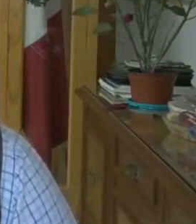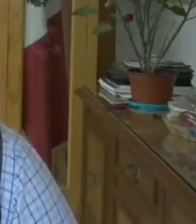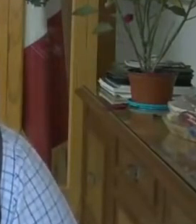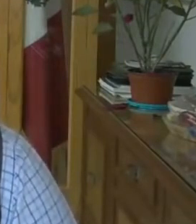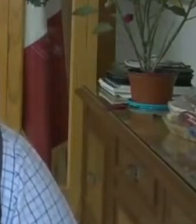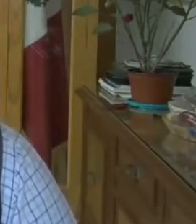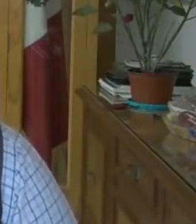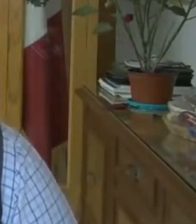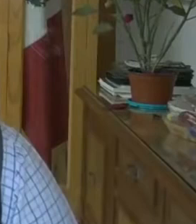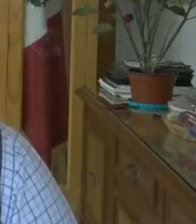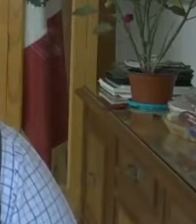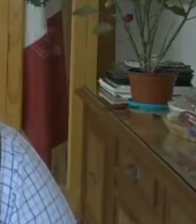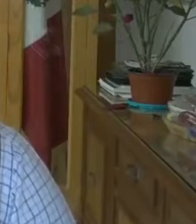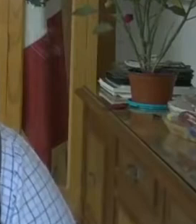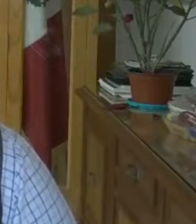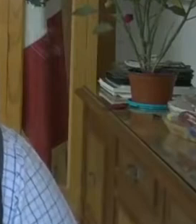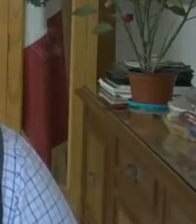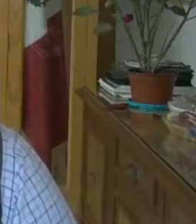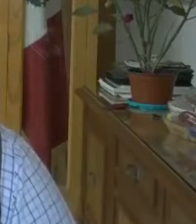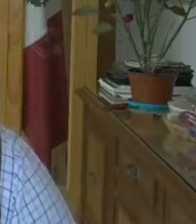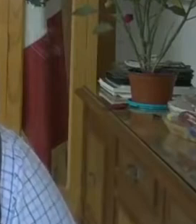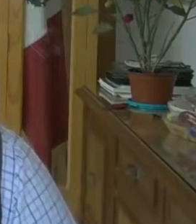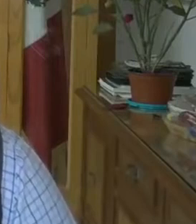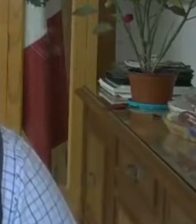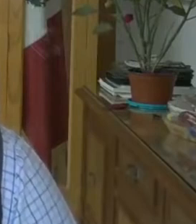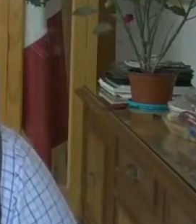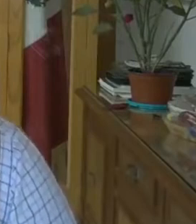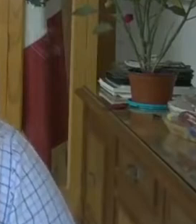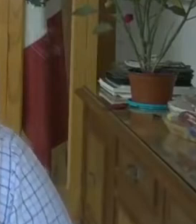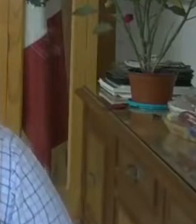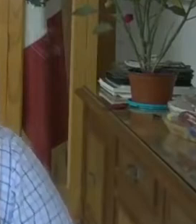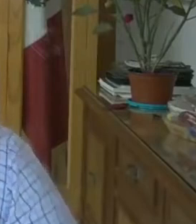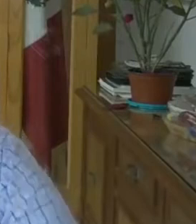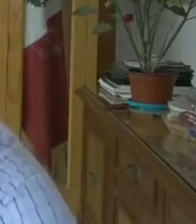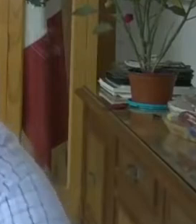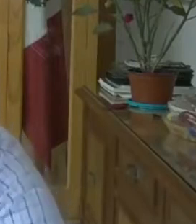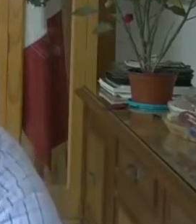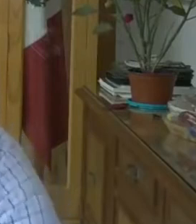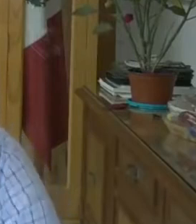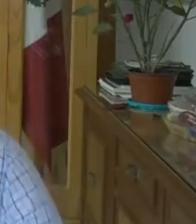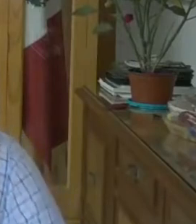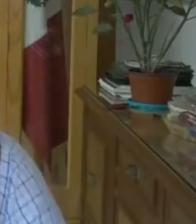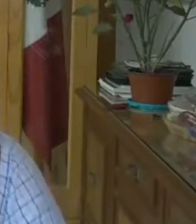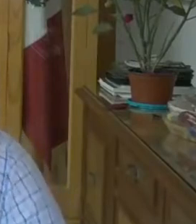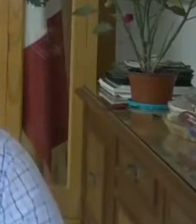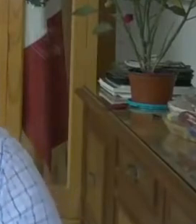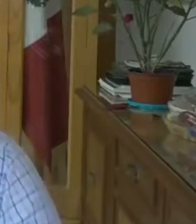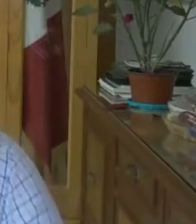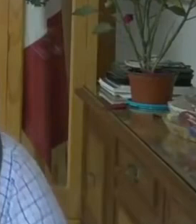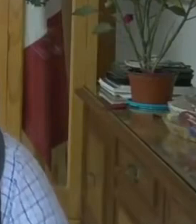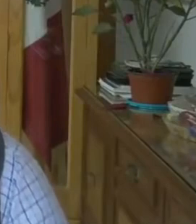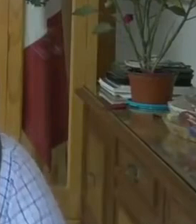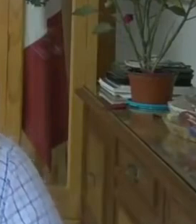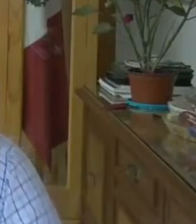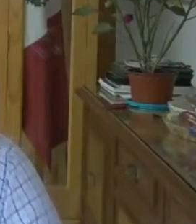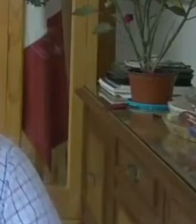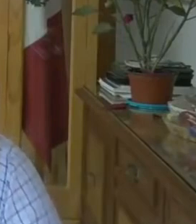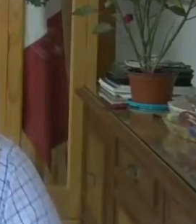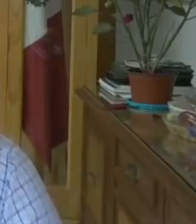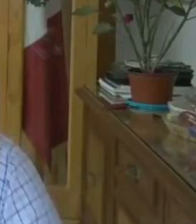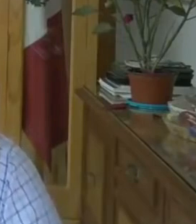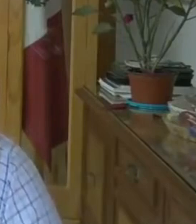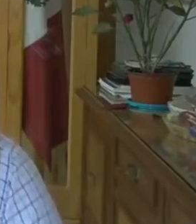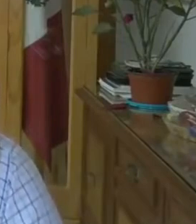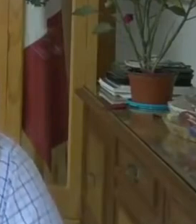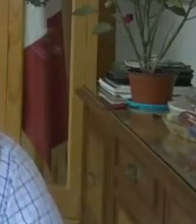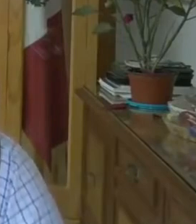604.339 para el día de hoy, y entonces tenemos la expectativa de que obviamente se empiece a formar un grupo de personas que